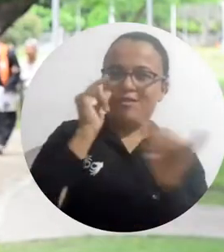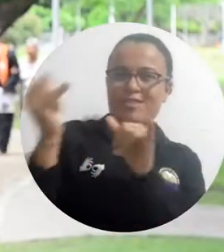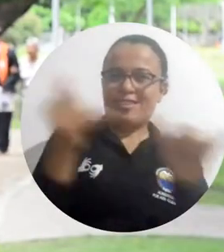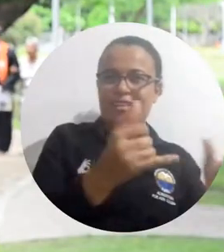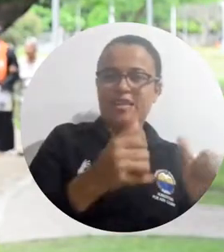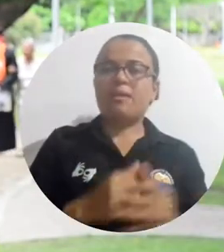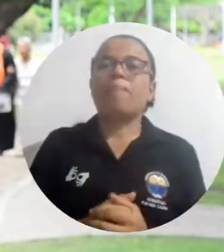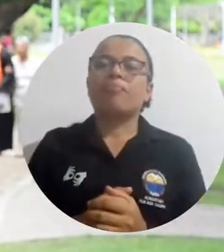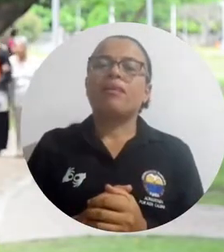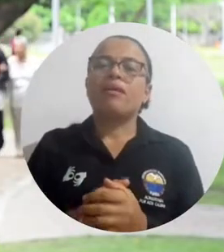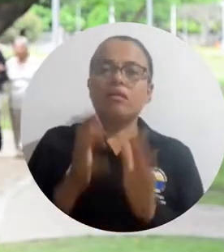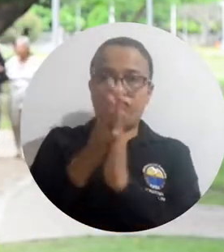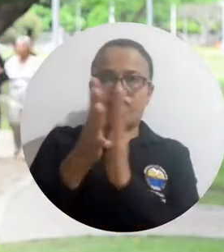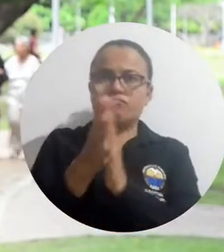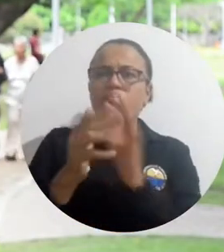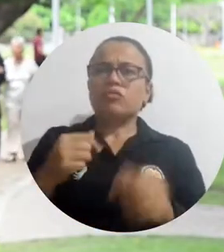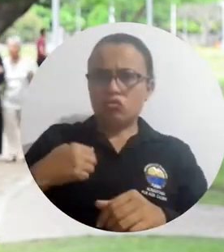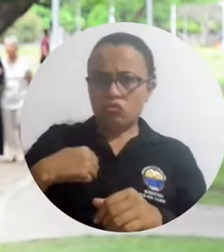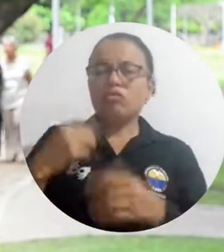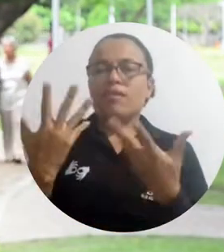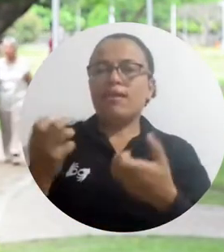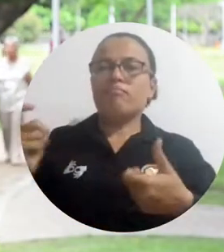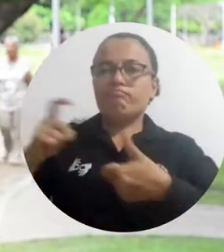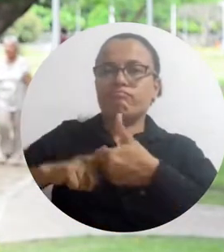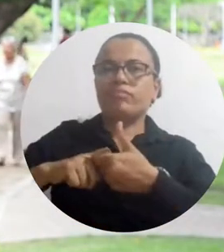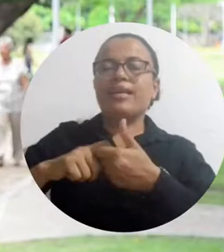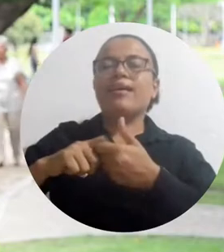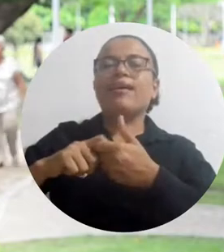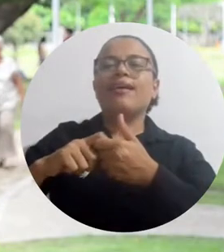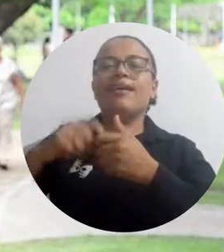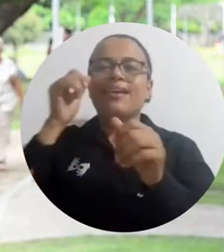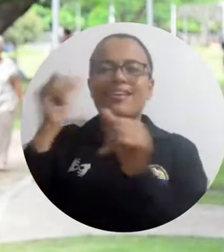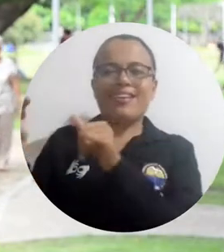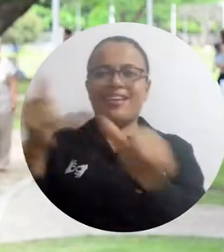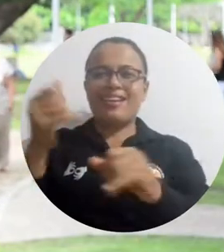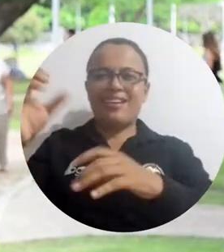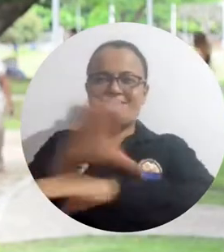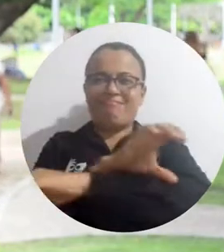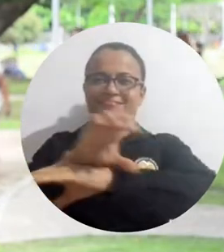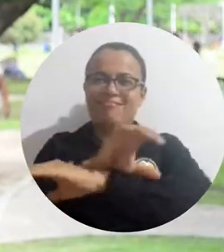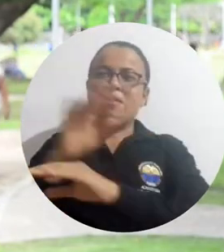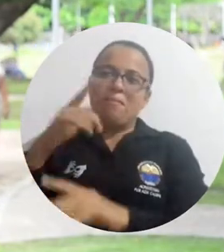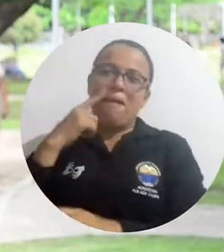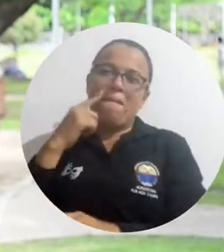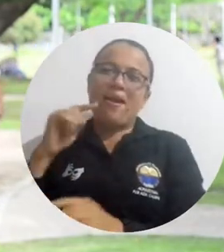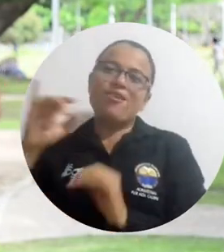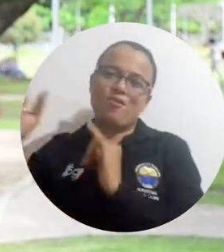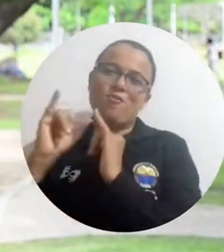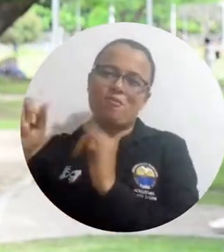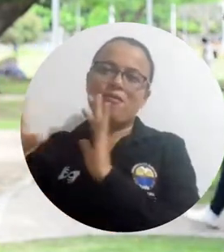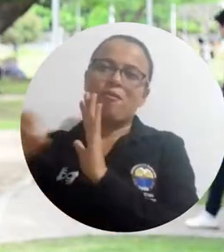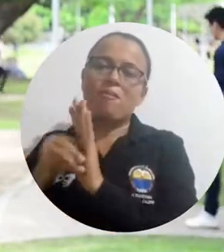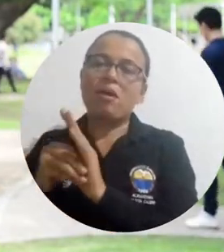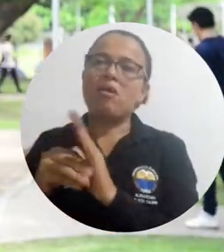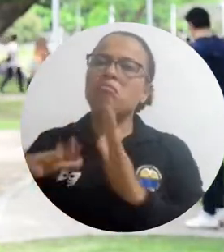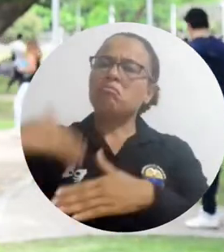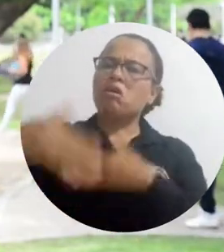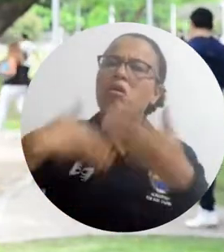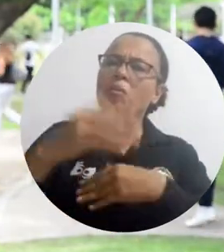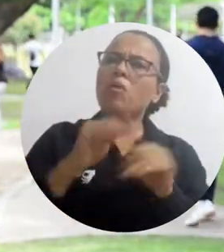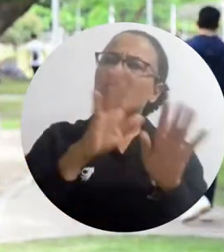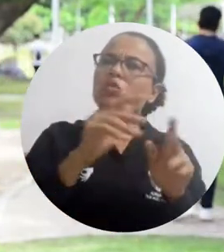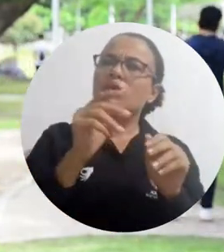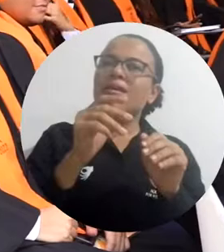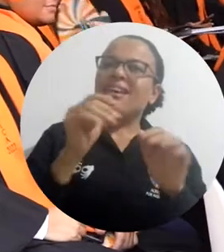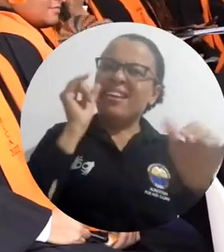ingeniero de sistema con mi papá. Luego, cuando fui creciendo, pues me gustaba la ingeniería civil y esa era mi pasión, o es mi pasión, y pues